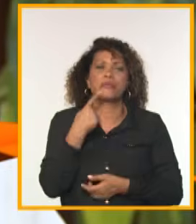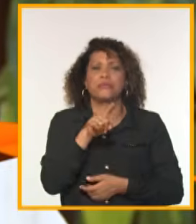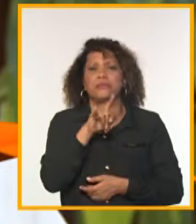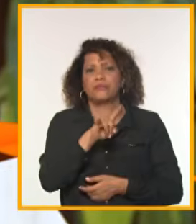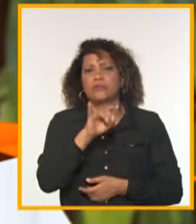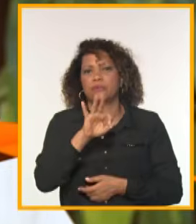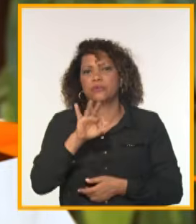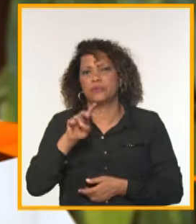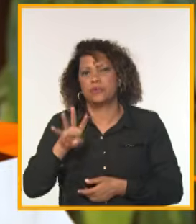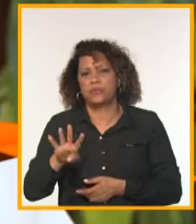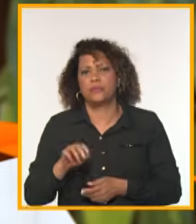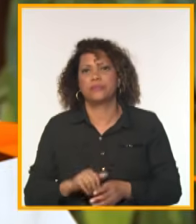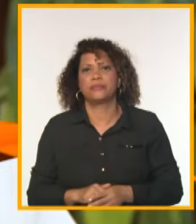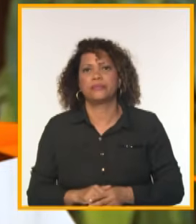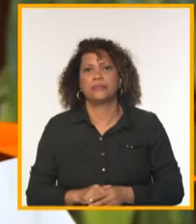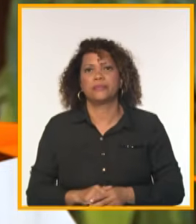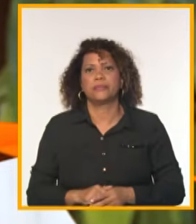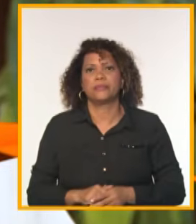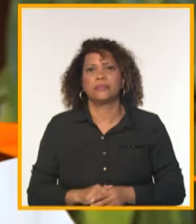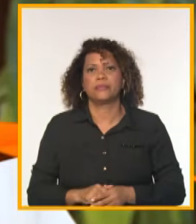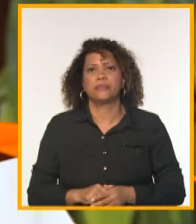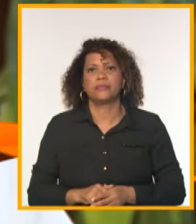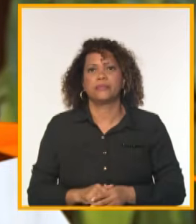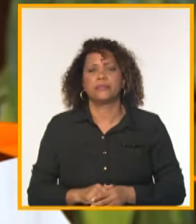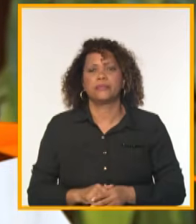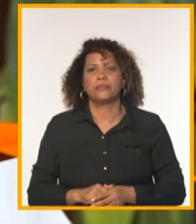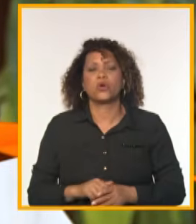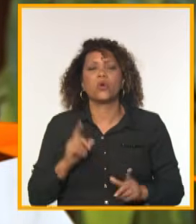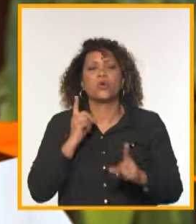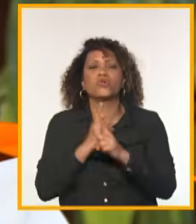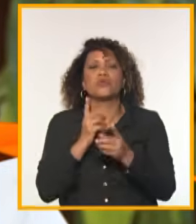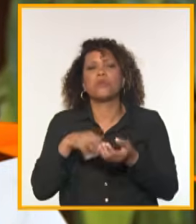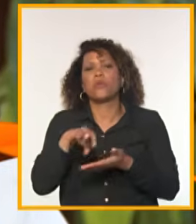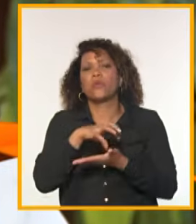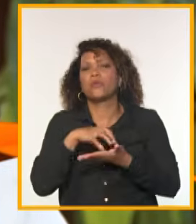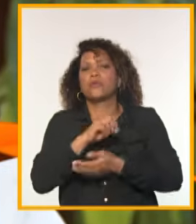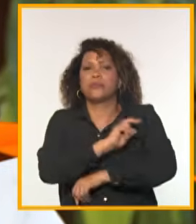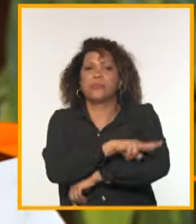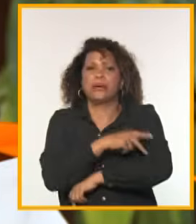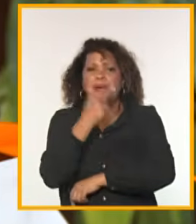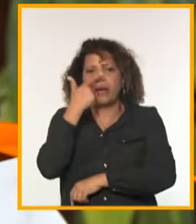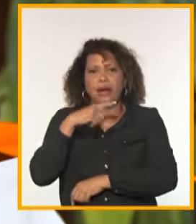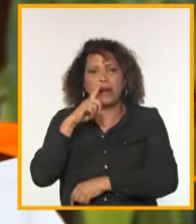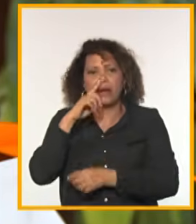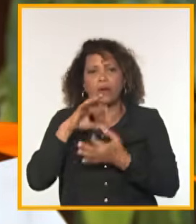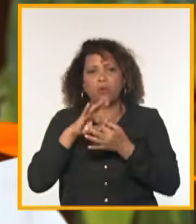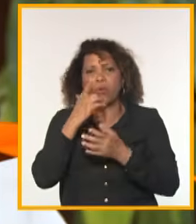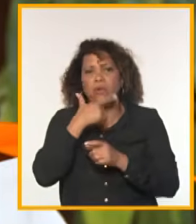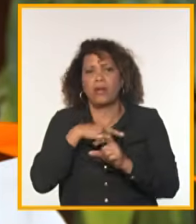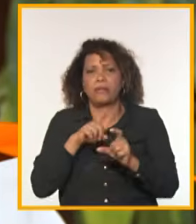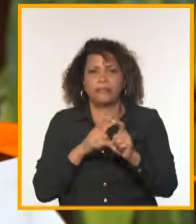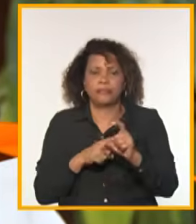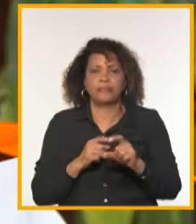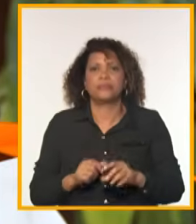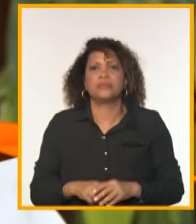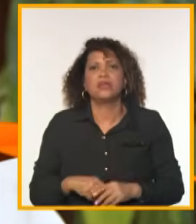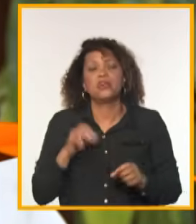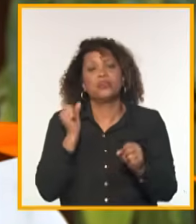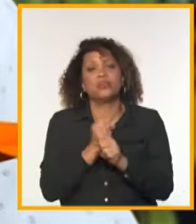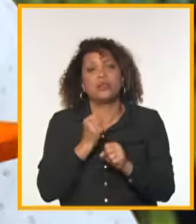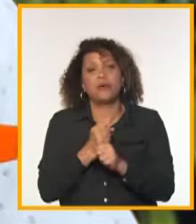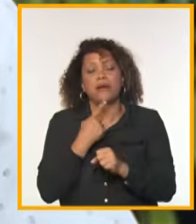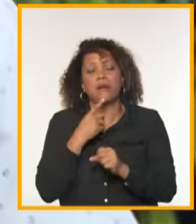1984 en la República Popular de Angola. Yo me encontraba destacado laborando en un destacamento